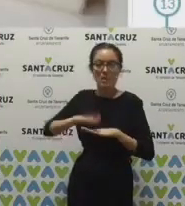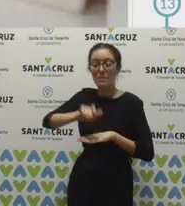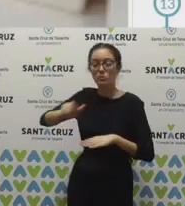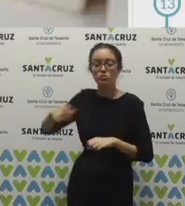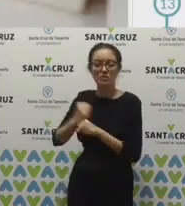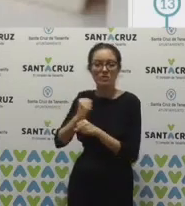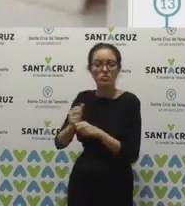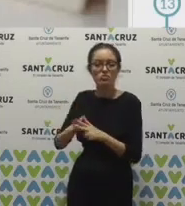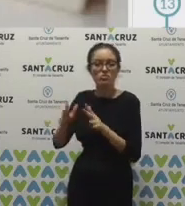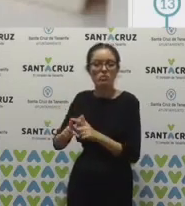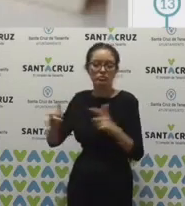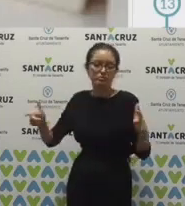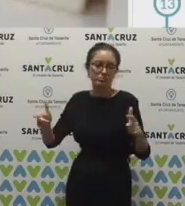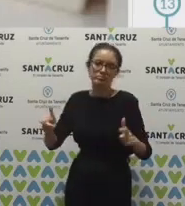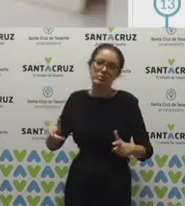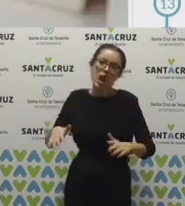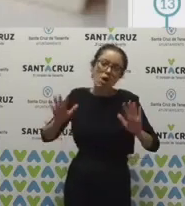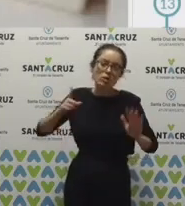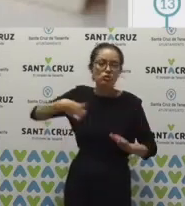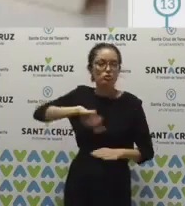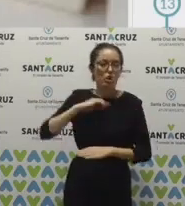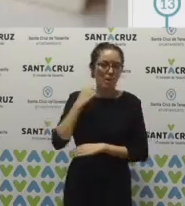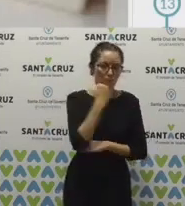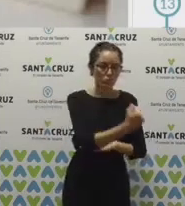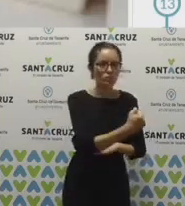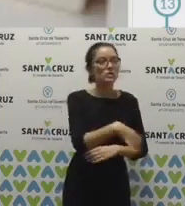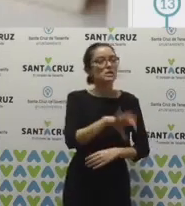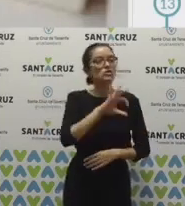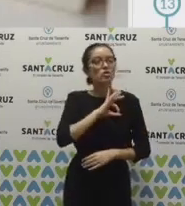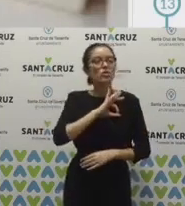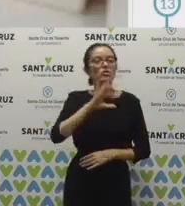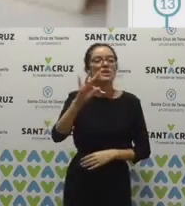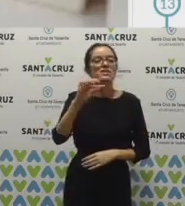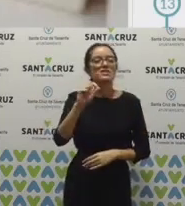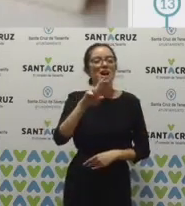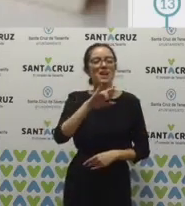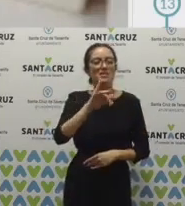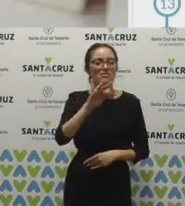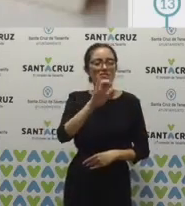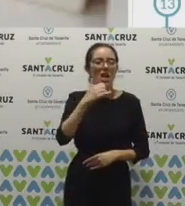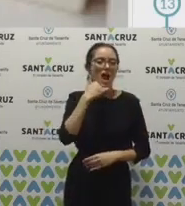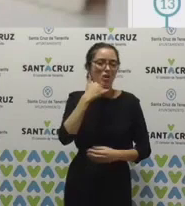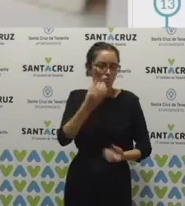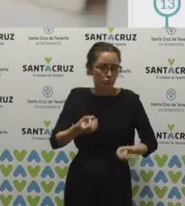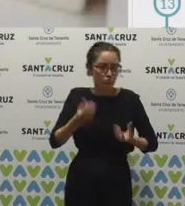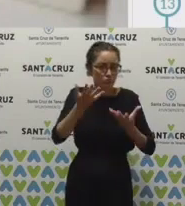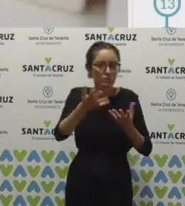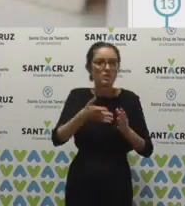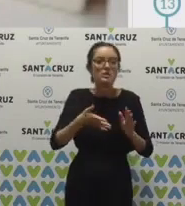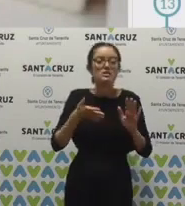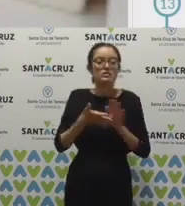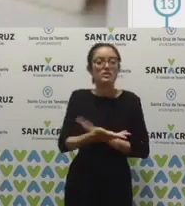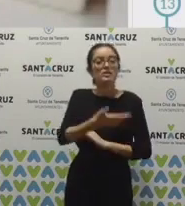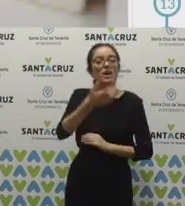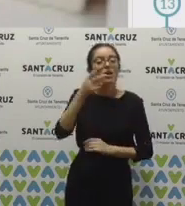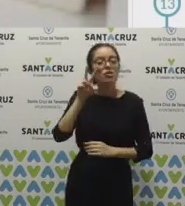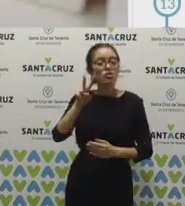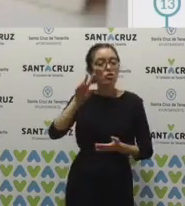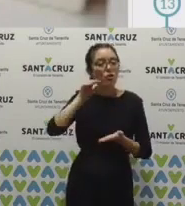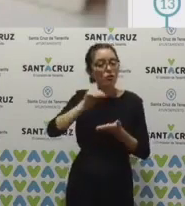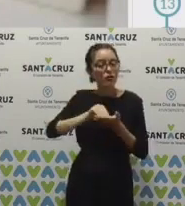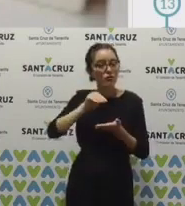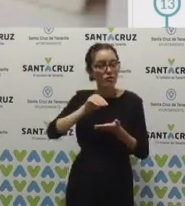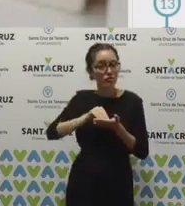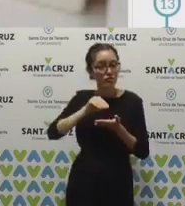vamos a apoyarla don carlos tarife sólo una pequeña apreciación no han sido dos ocasiones en las que se le ha